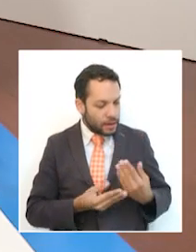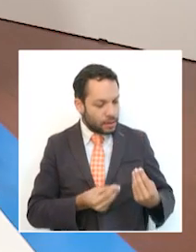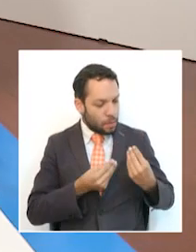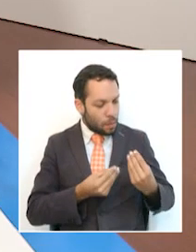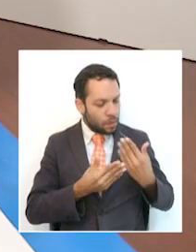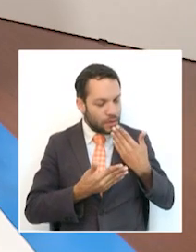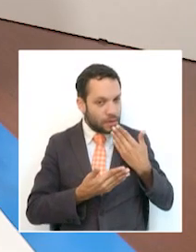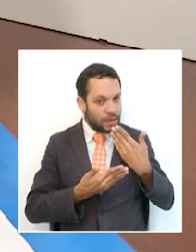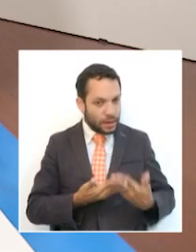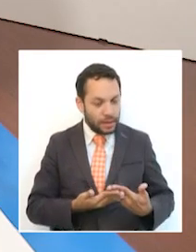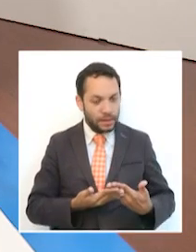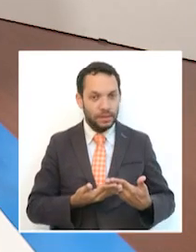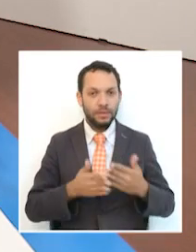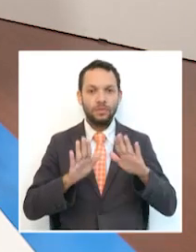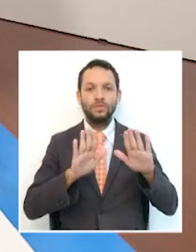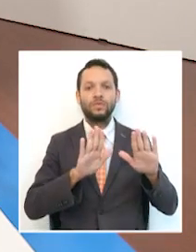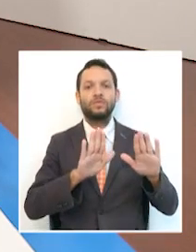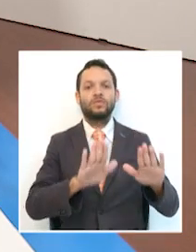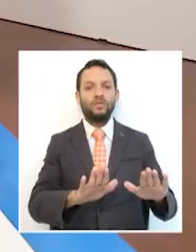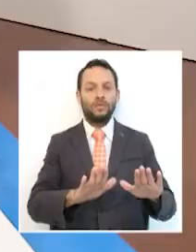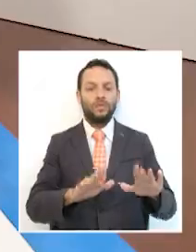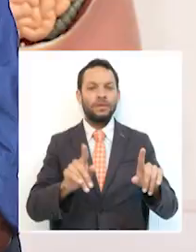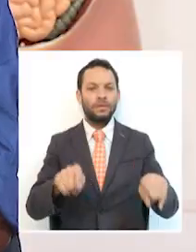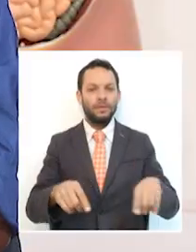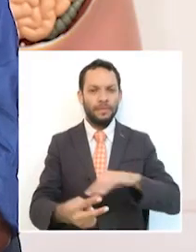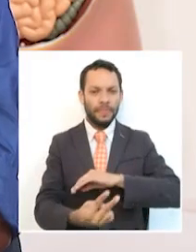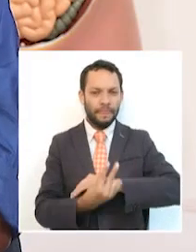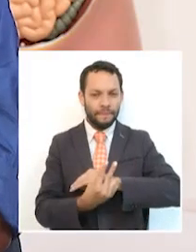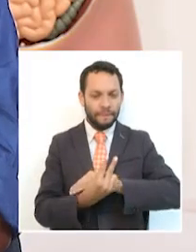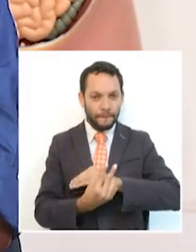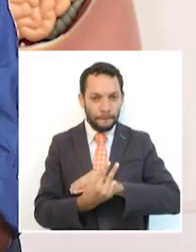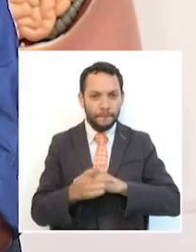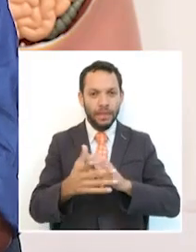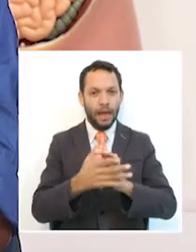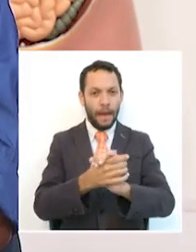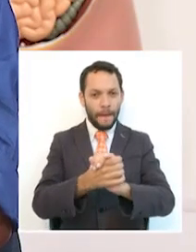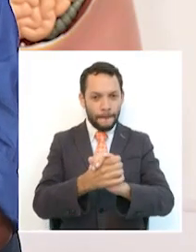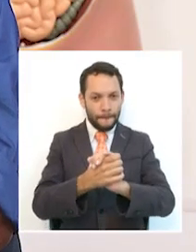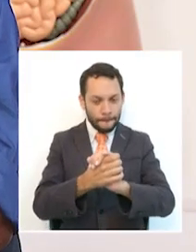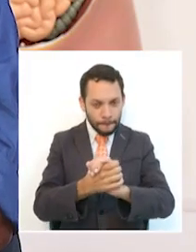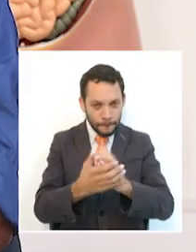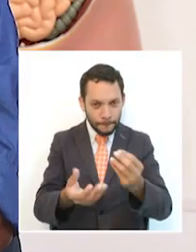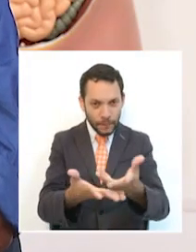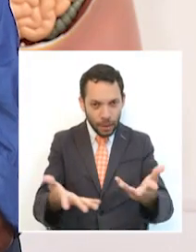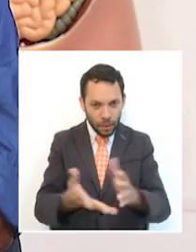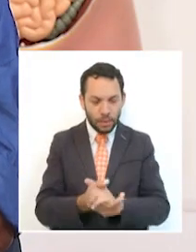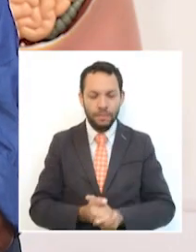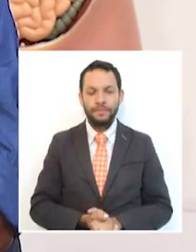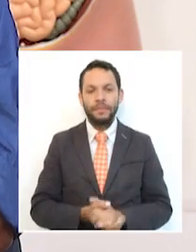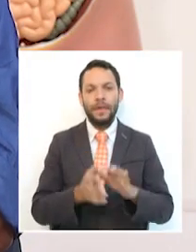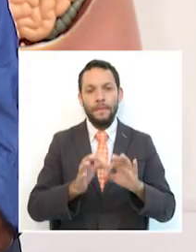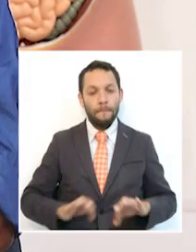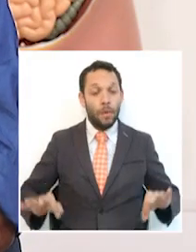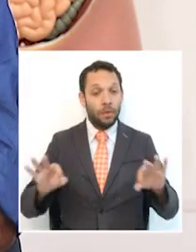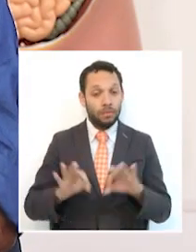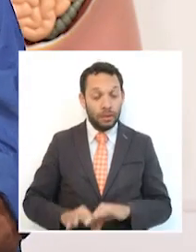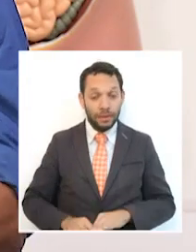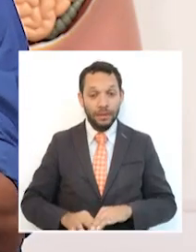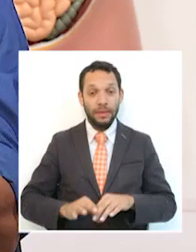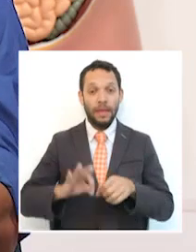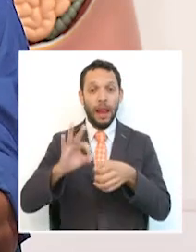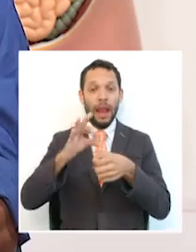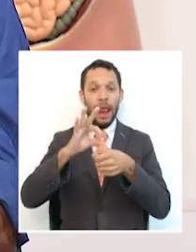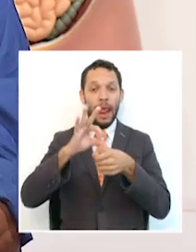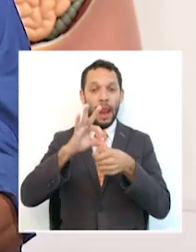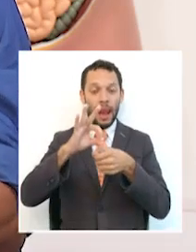agradeció santiago y a ustedes amables amigos televidentes importantísimo todo lo que está pasando ahora vamos